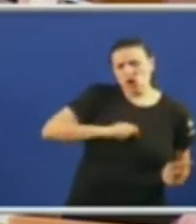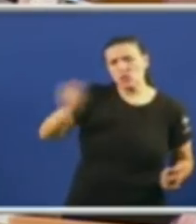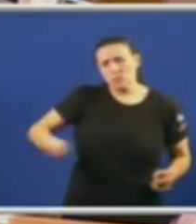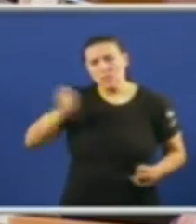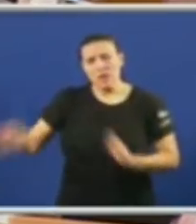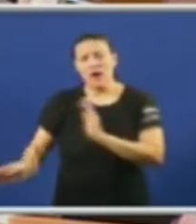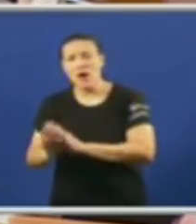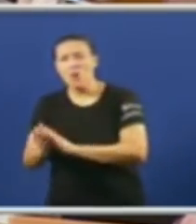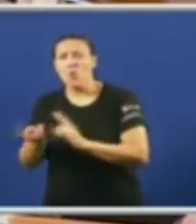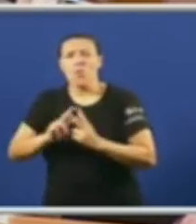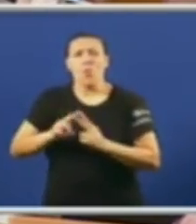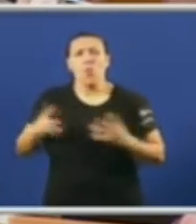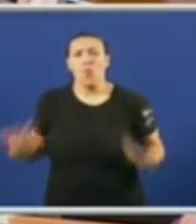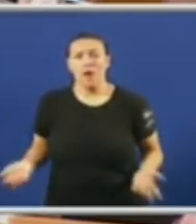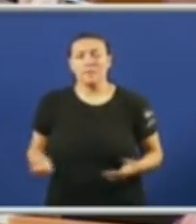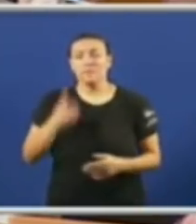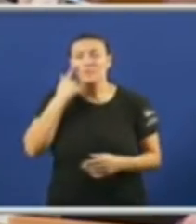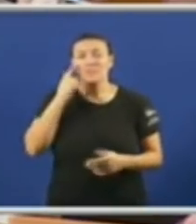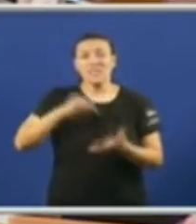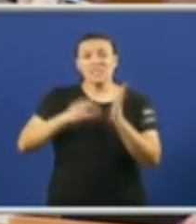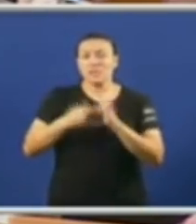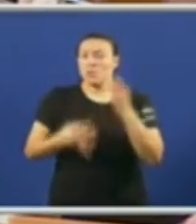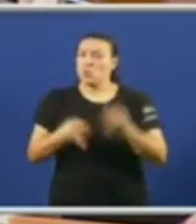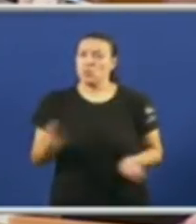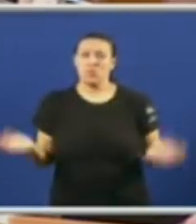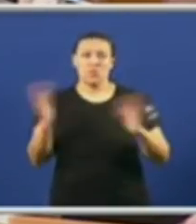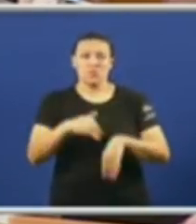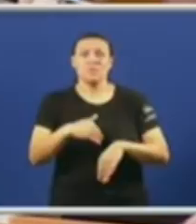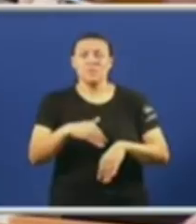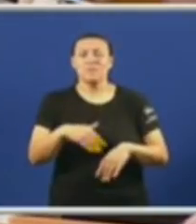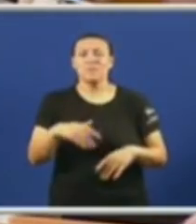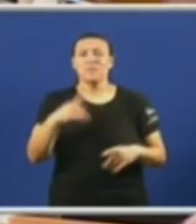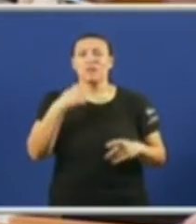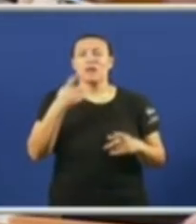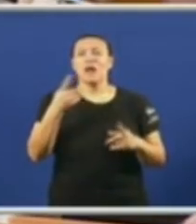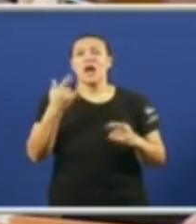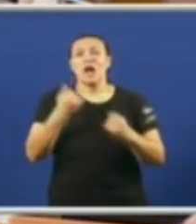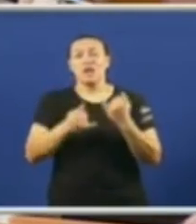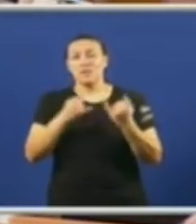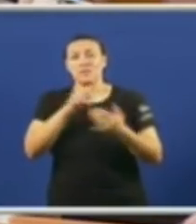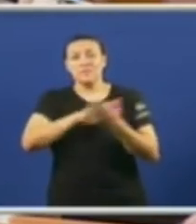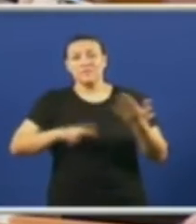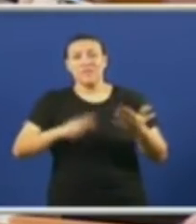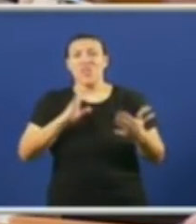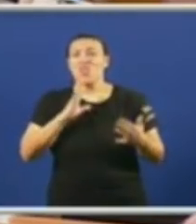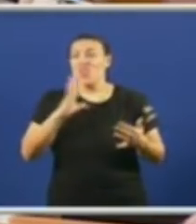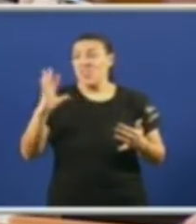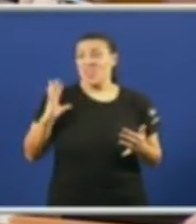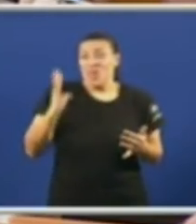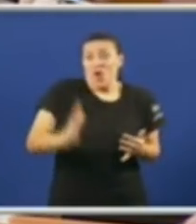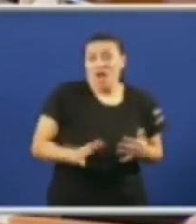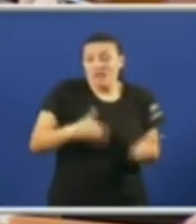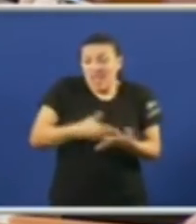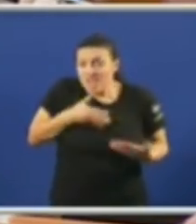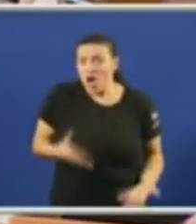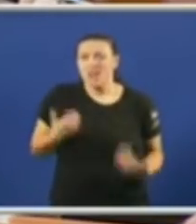Porque, mire, este sistema é inxusto. Galiza arrastra só en 5 anos un déficit